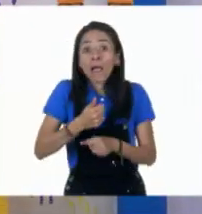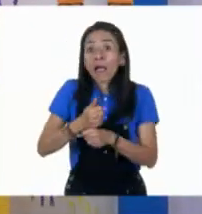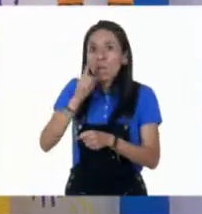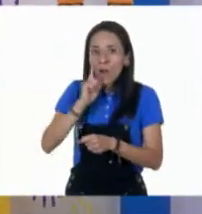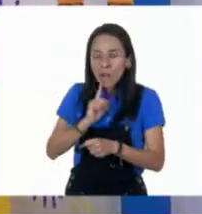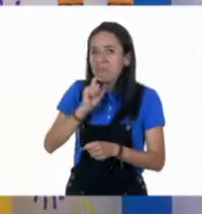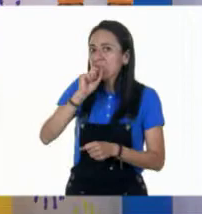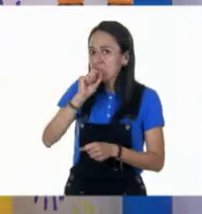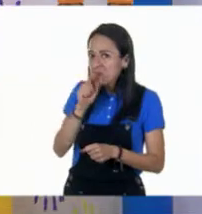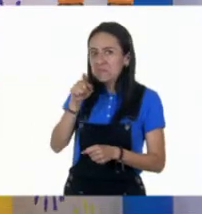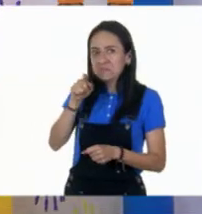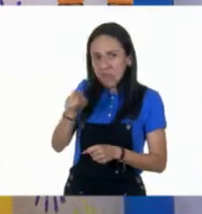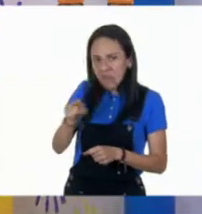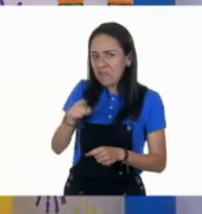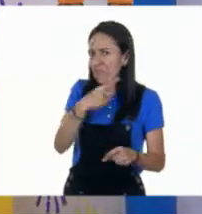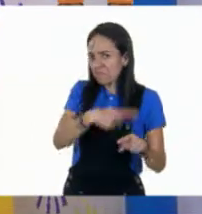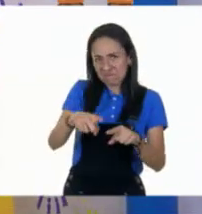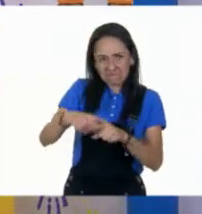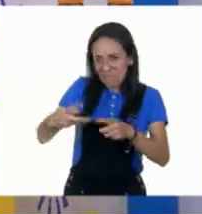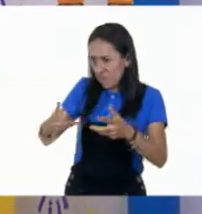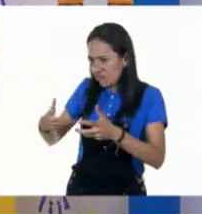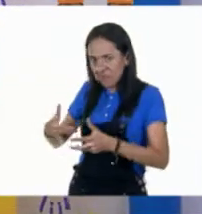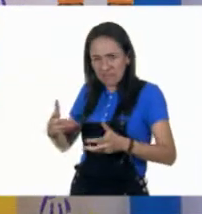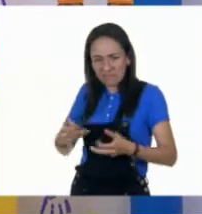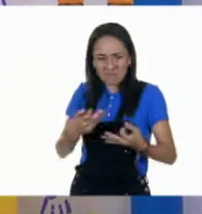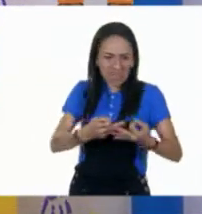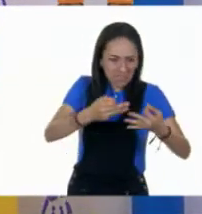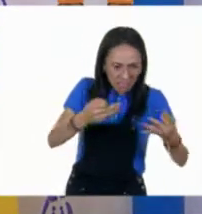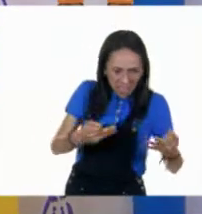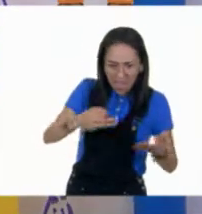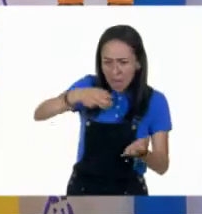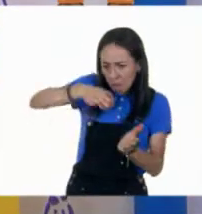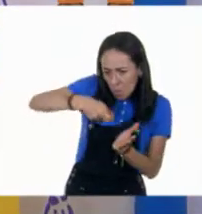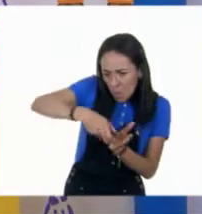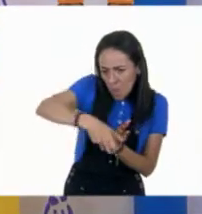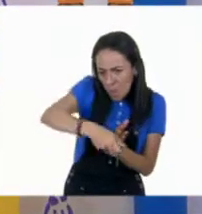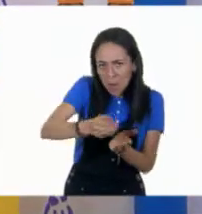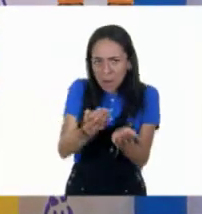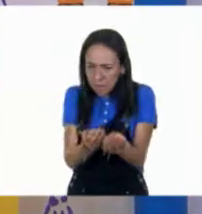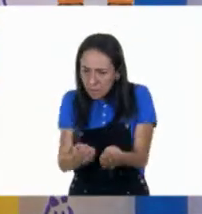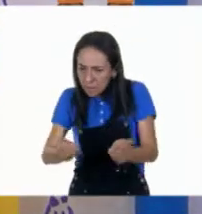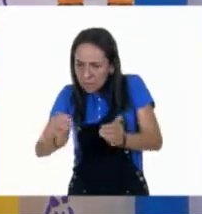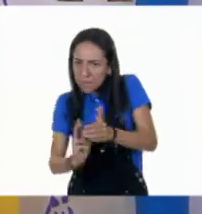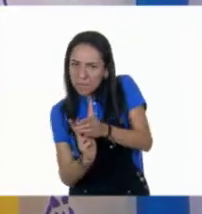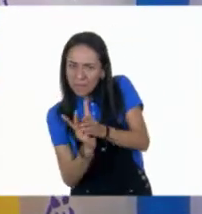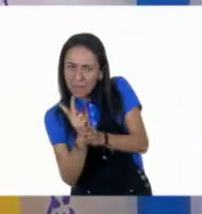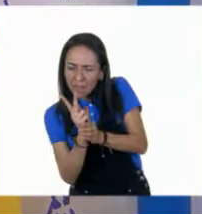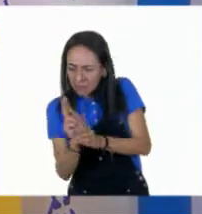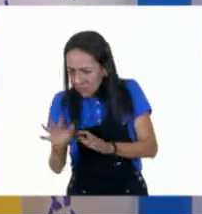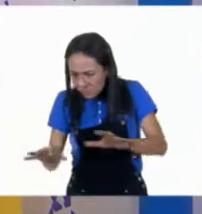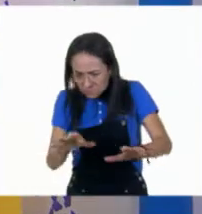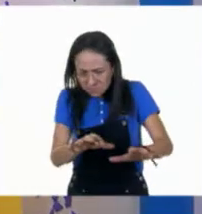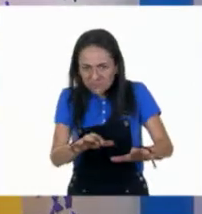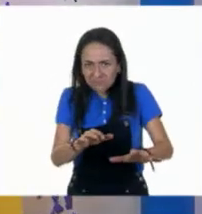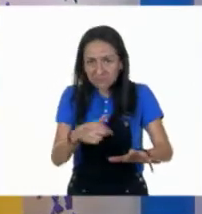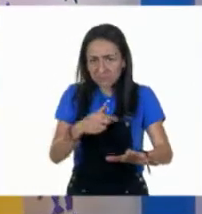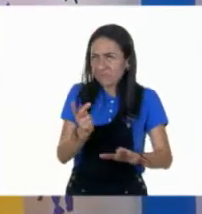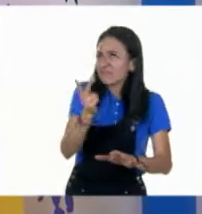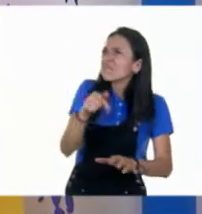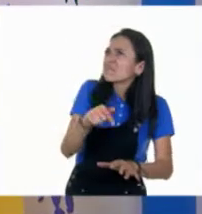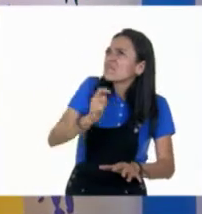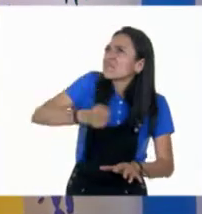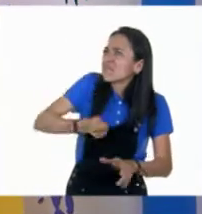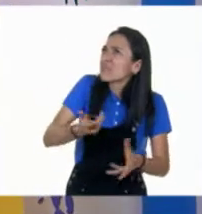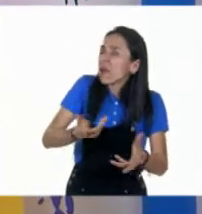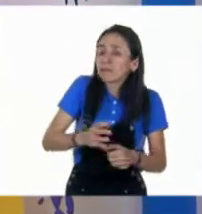Tenía tierra, bonito, unas macetas y sus plantas. Entonces yo le pregunté, ¿qué estás haciendo? Y ella me dijo, bueno,